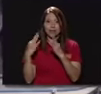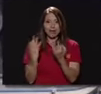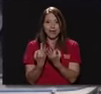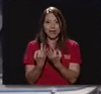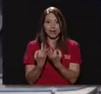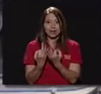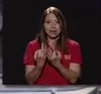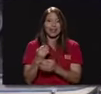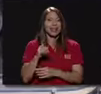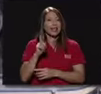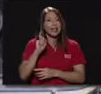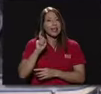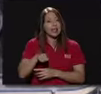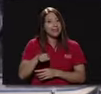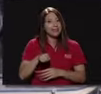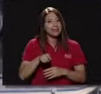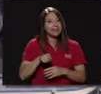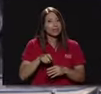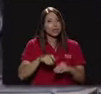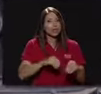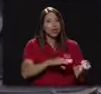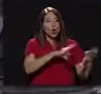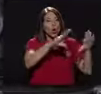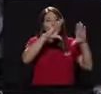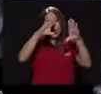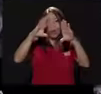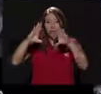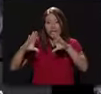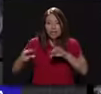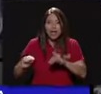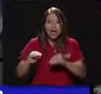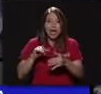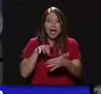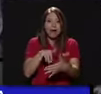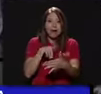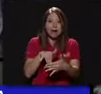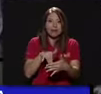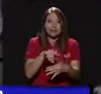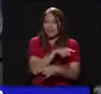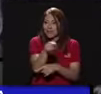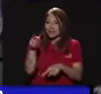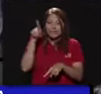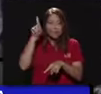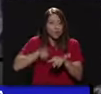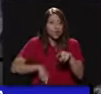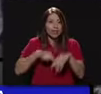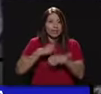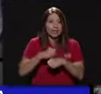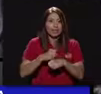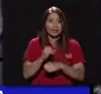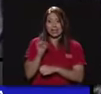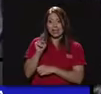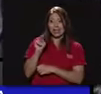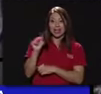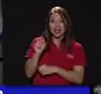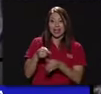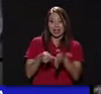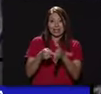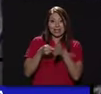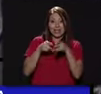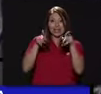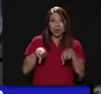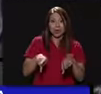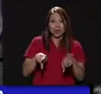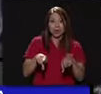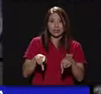que tienen que dedicar todo el día a formarse, digamos, estas personas no lo pueden hacer. El INAH le exige a las personas, por